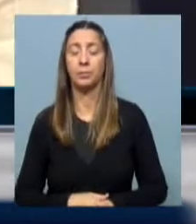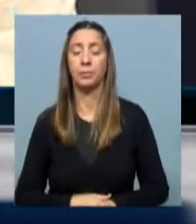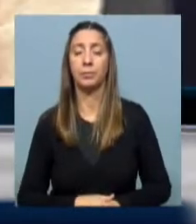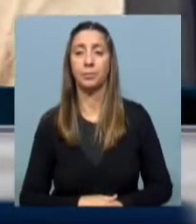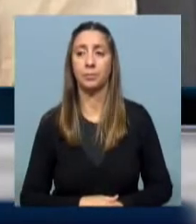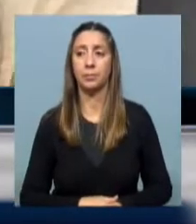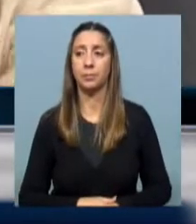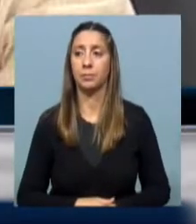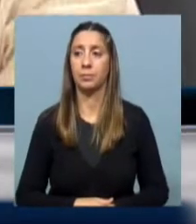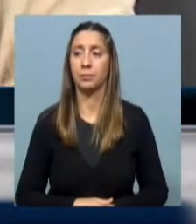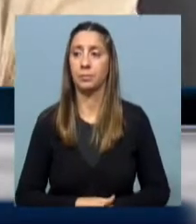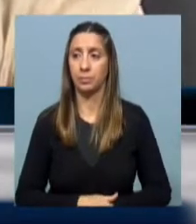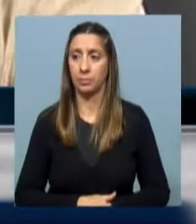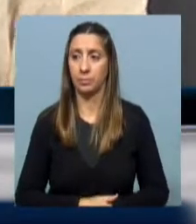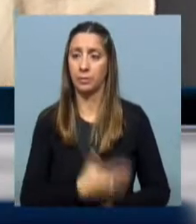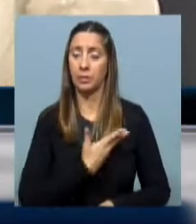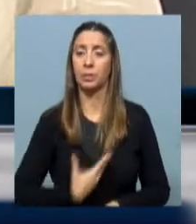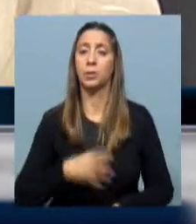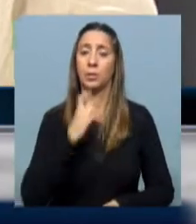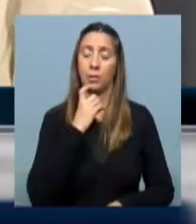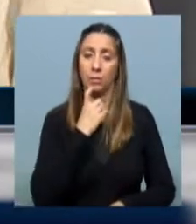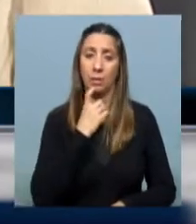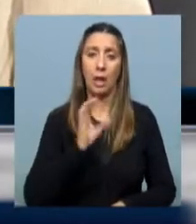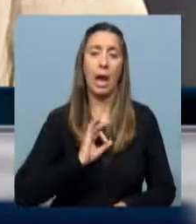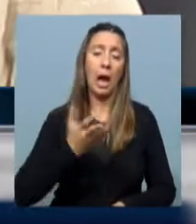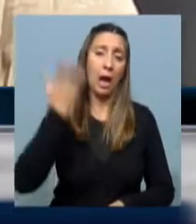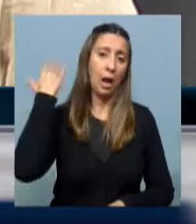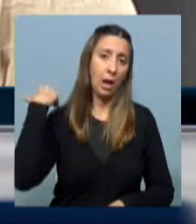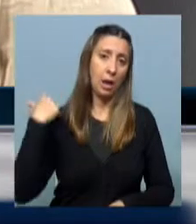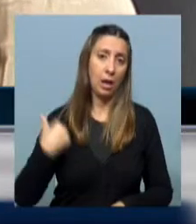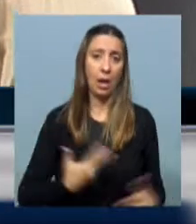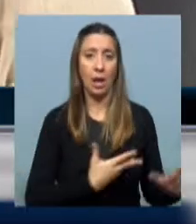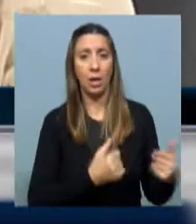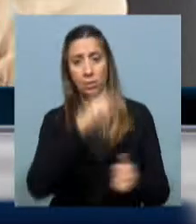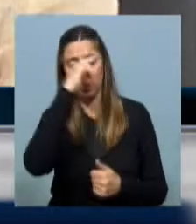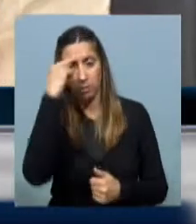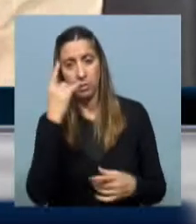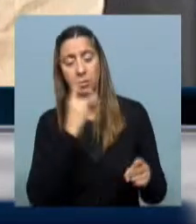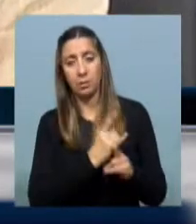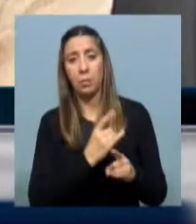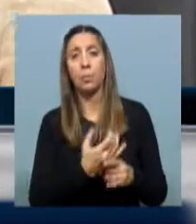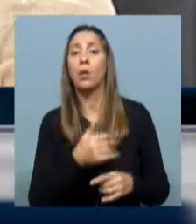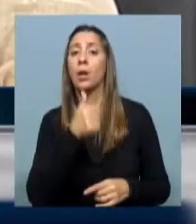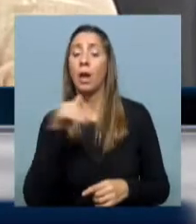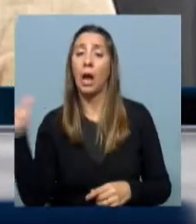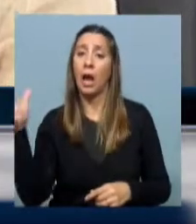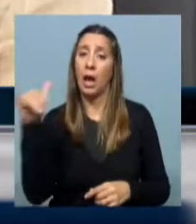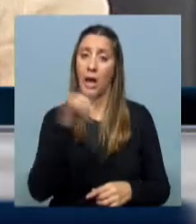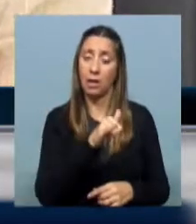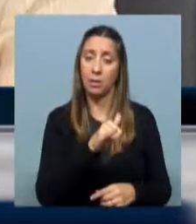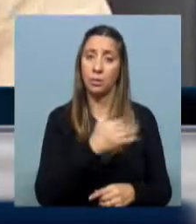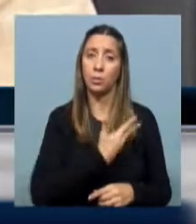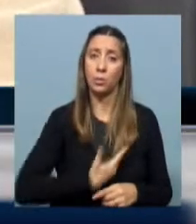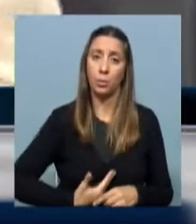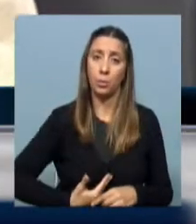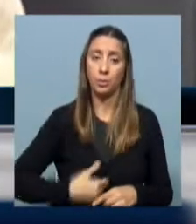responder. El gobierno de la provincia desde hace años recibe ayuda de la Nación, porque los aviones hidrantes pertenecen